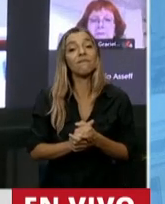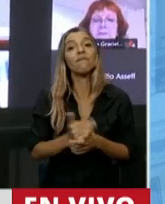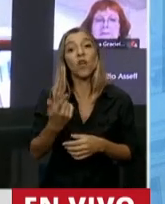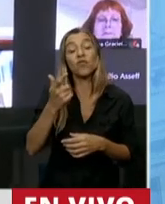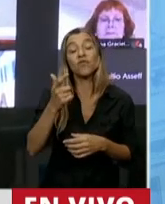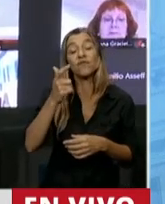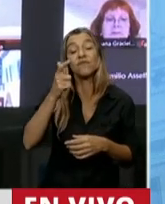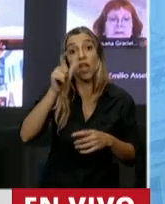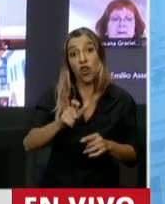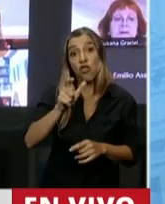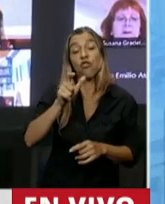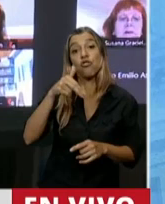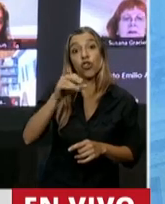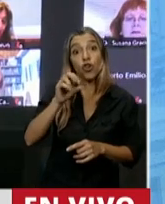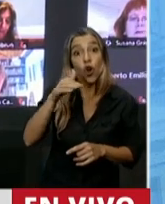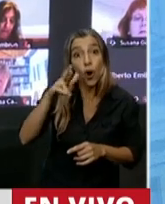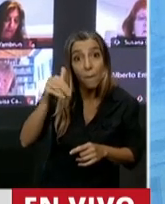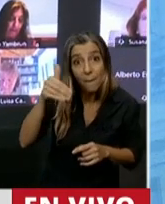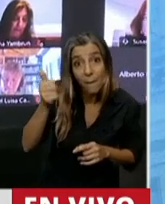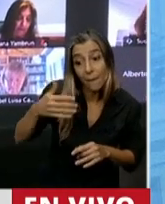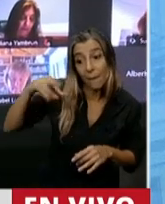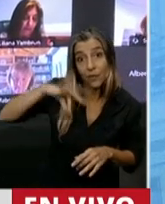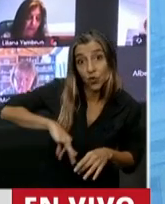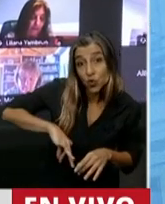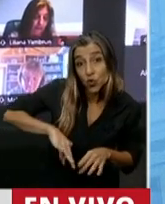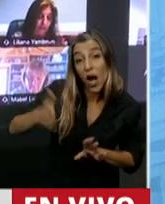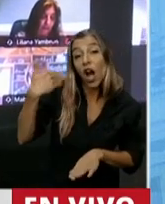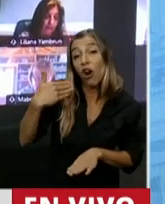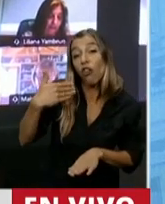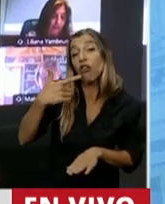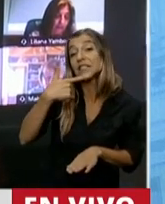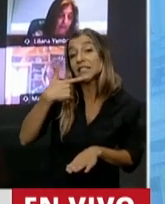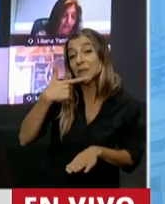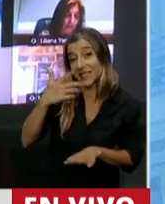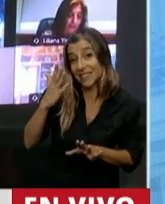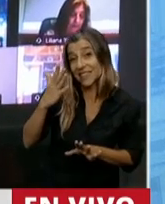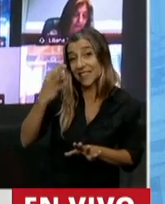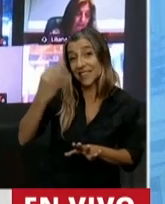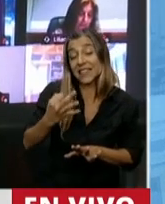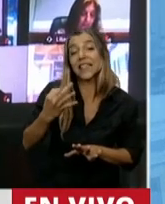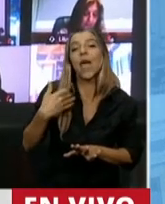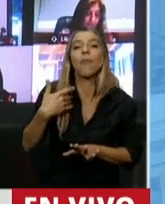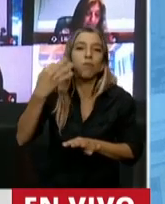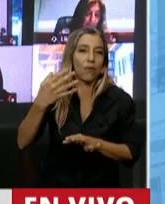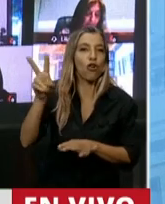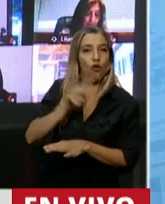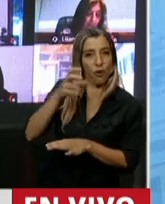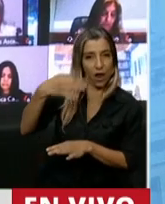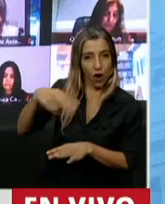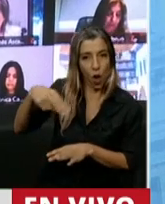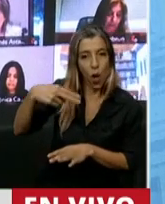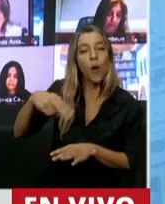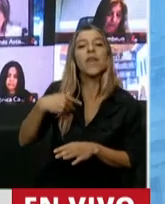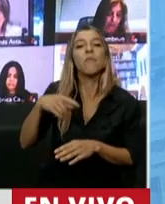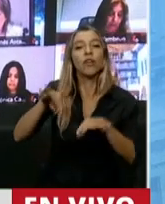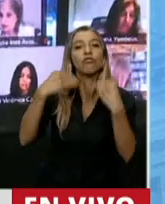noviembre cobró el sueldo de septiembre, cobra en promedio, con la antigüedad y con todos los premios, 110 mil pesos